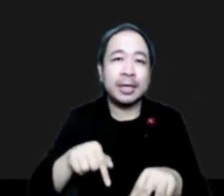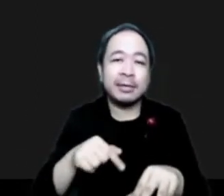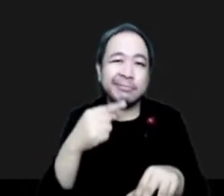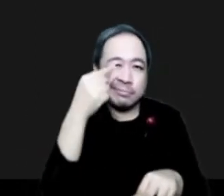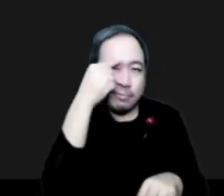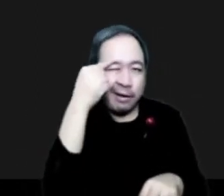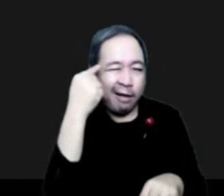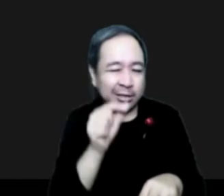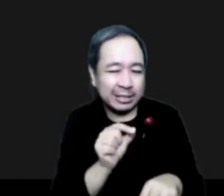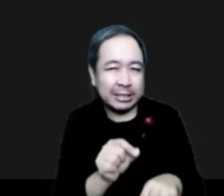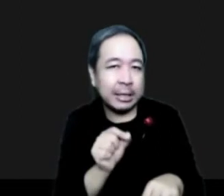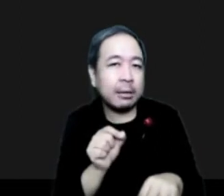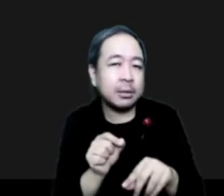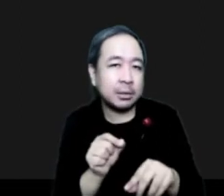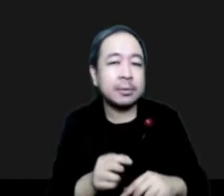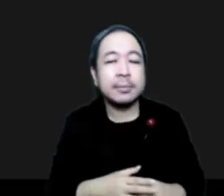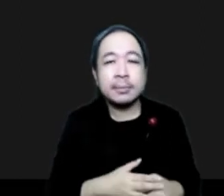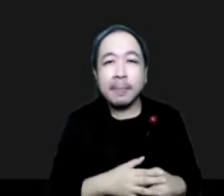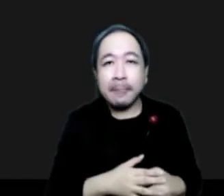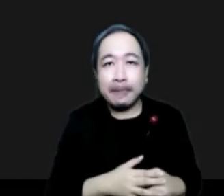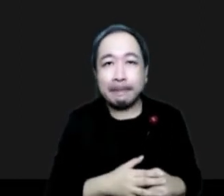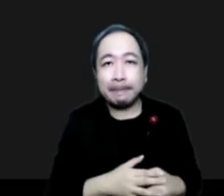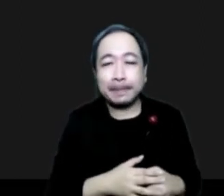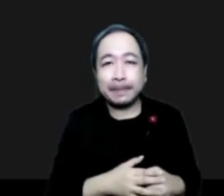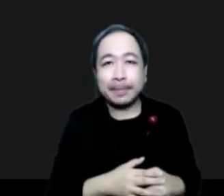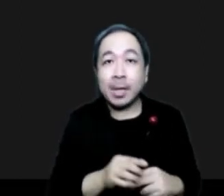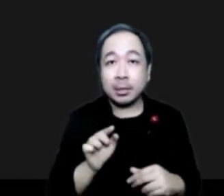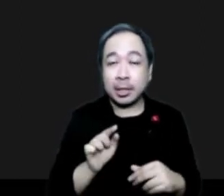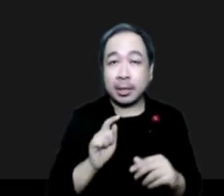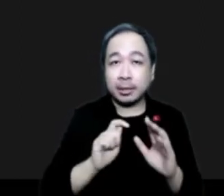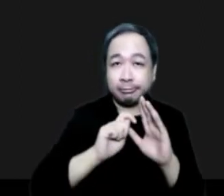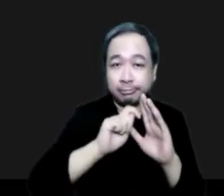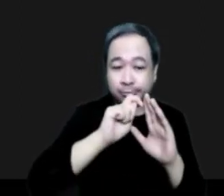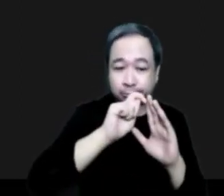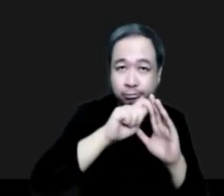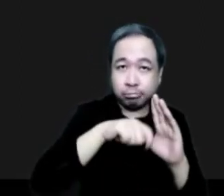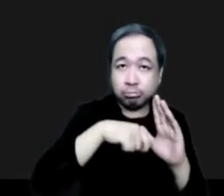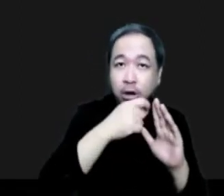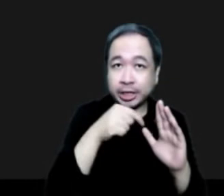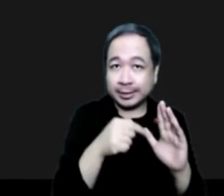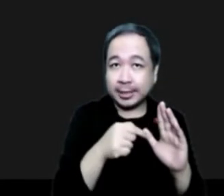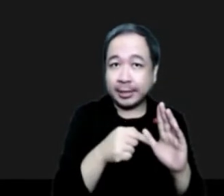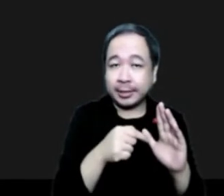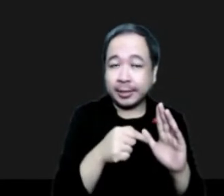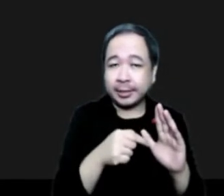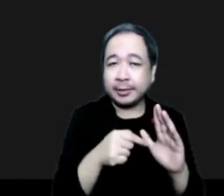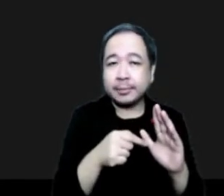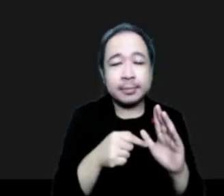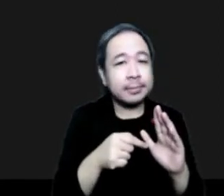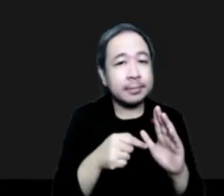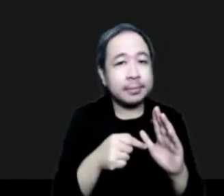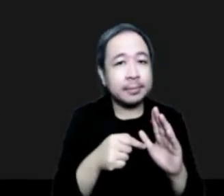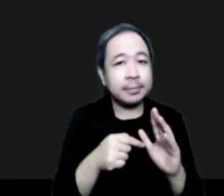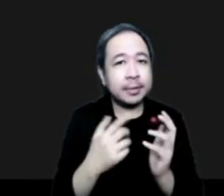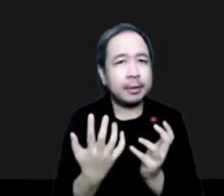adecuación por núcleos de tormenta y como pueden observar aquí, esta es una imagen, pero en vivo en el